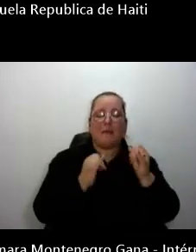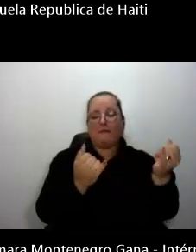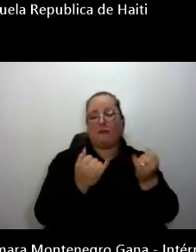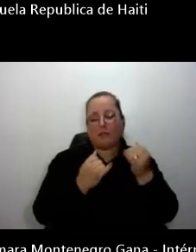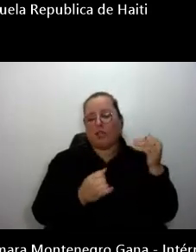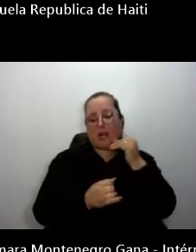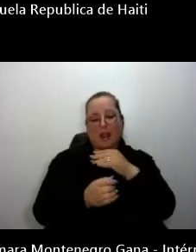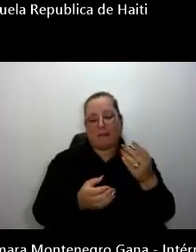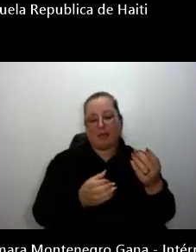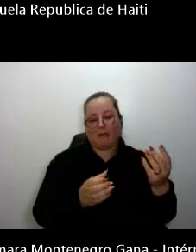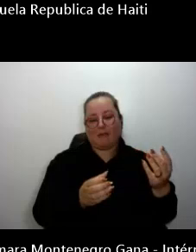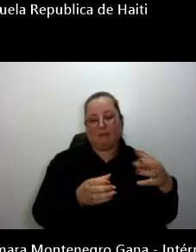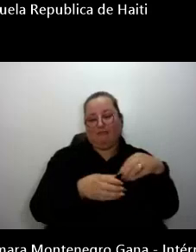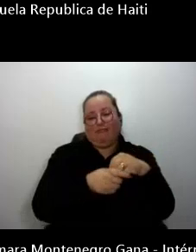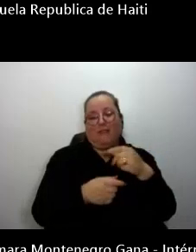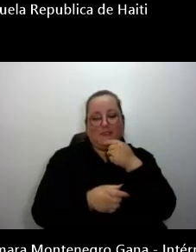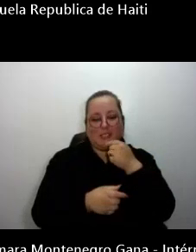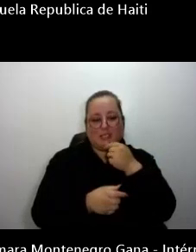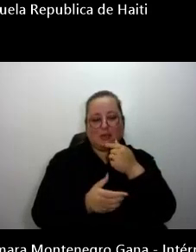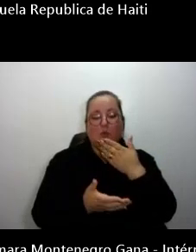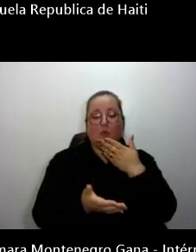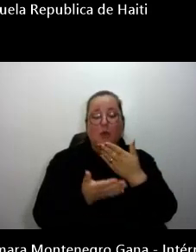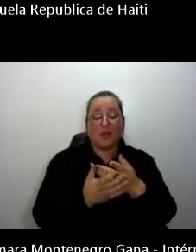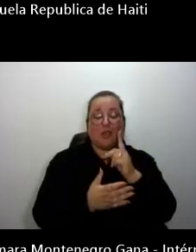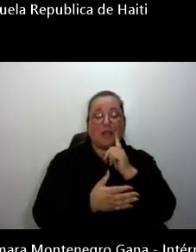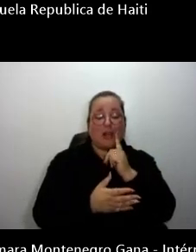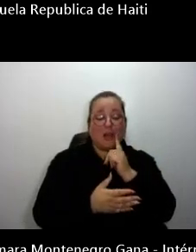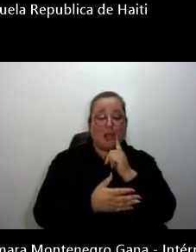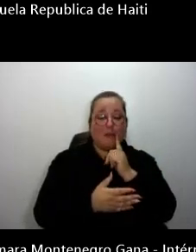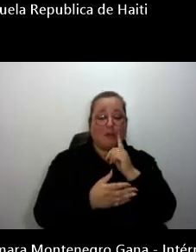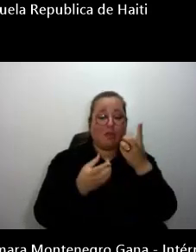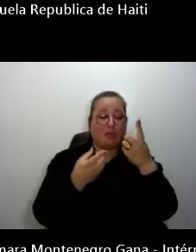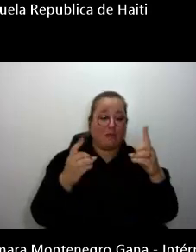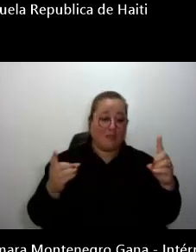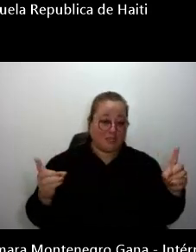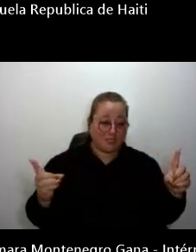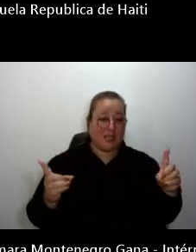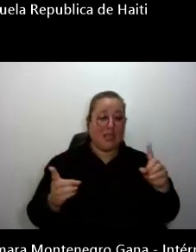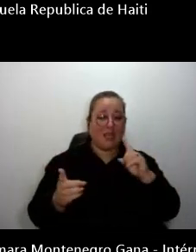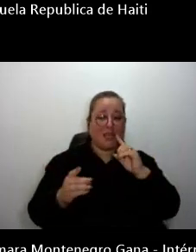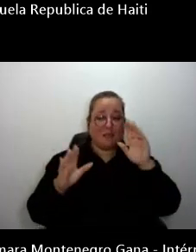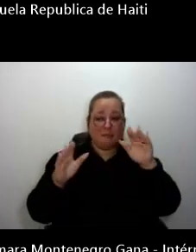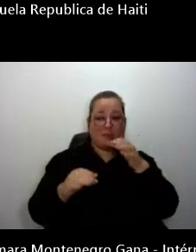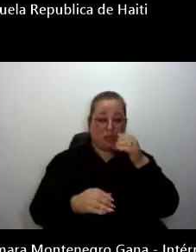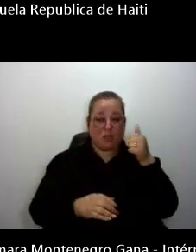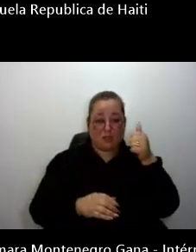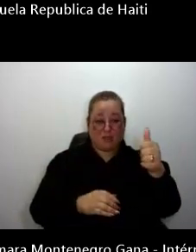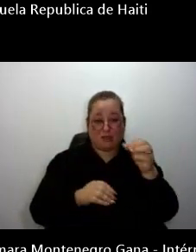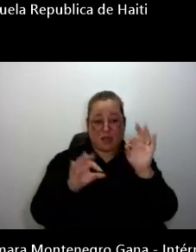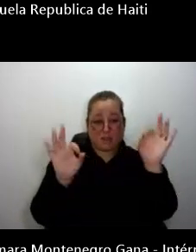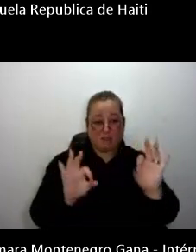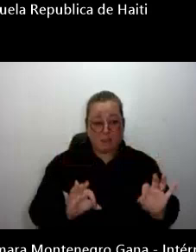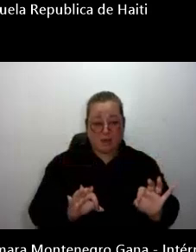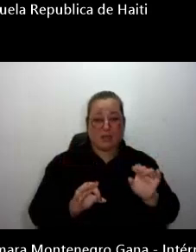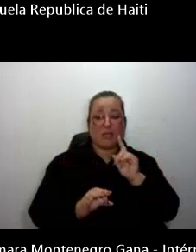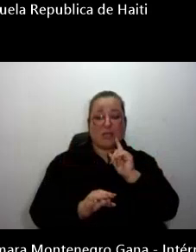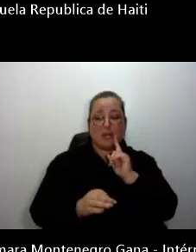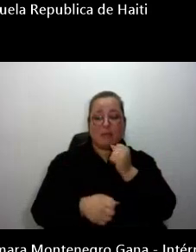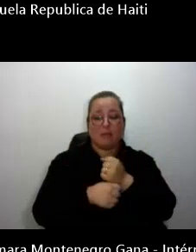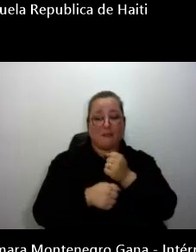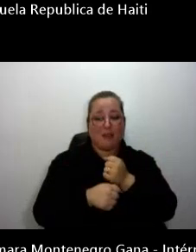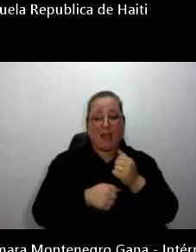esta. Sobre todo cuando tenemos la diversidad que nombró nuestra directora recién. Entonces, tenemos que trabajar